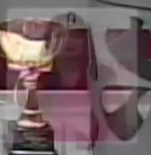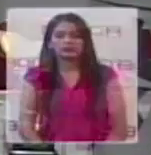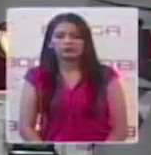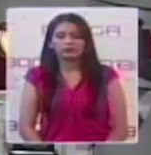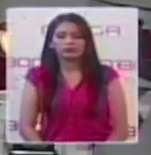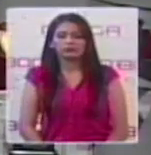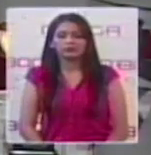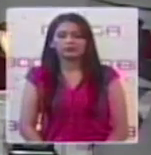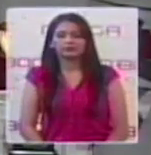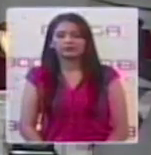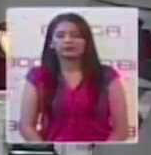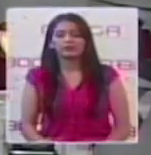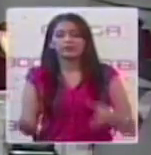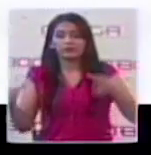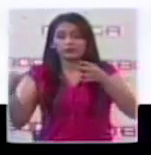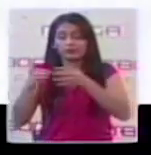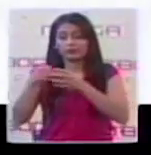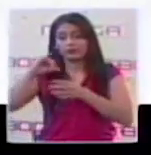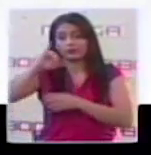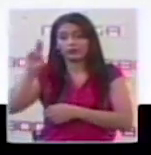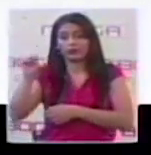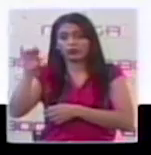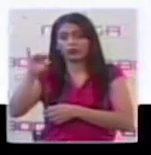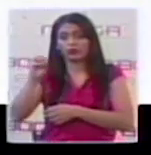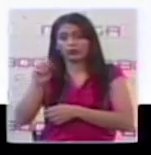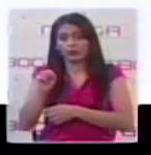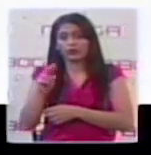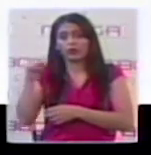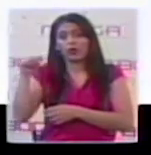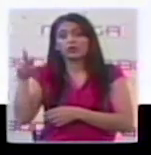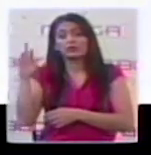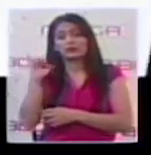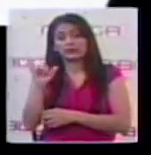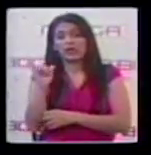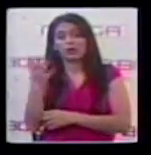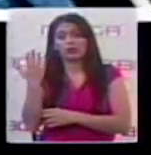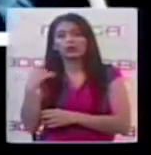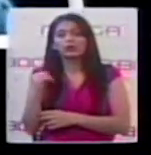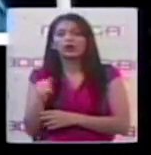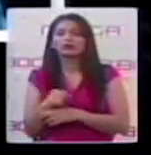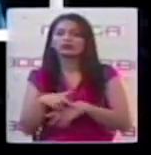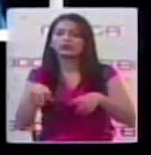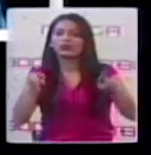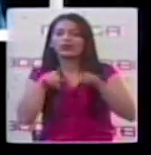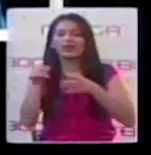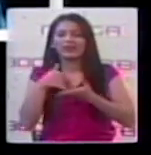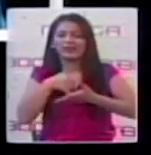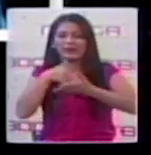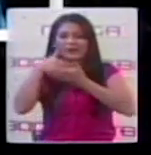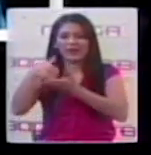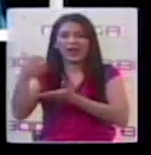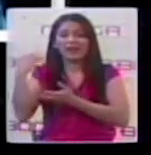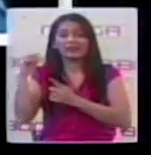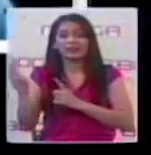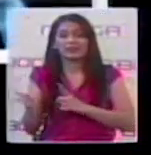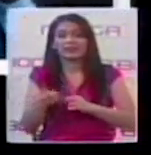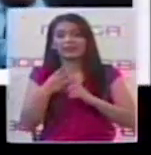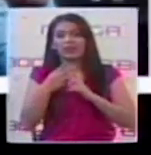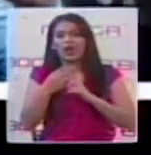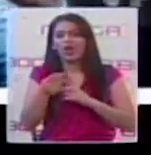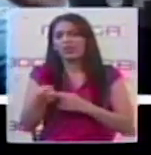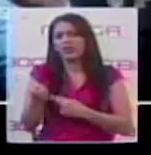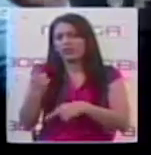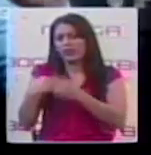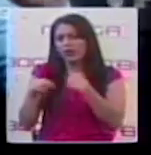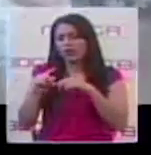Fundación Junior Achievement Ecuador realizó este sábado en las instalaciones de Innovis la premiación a los ganadores del torneo virtual de negocios Titán,